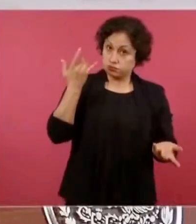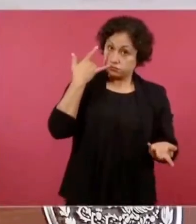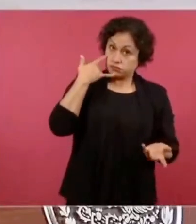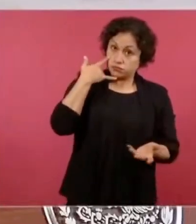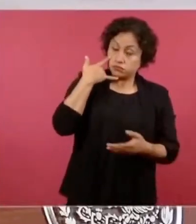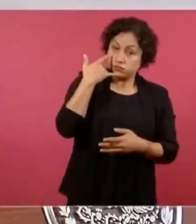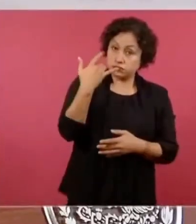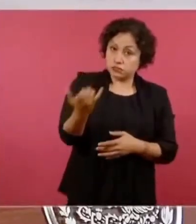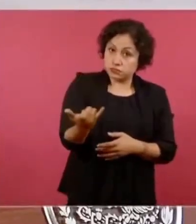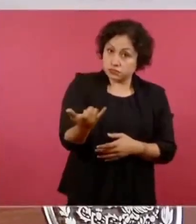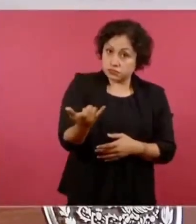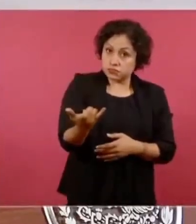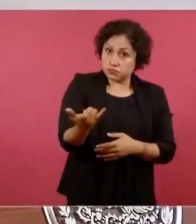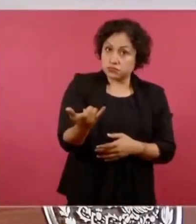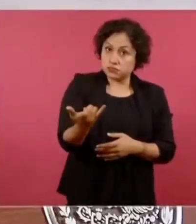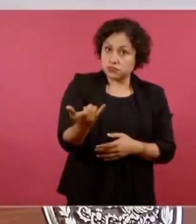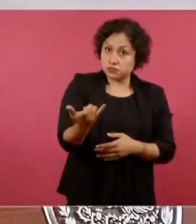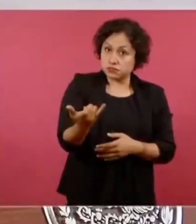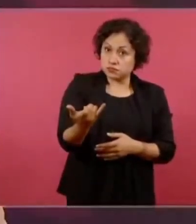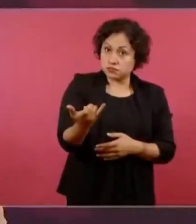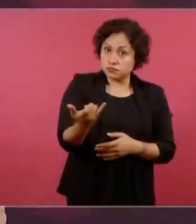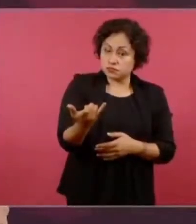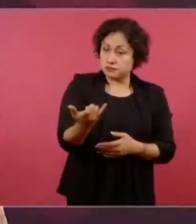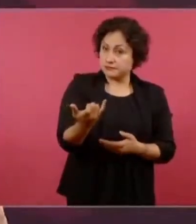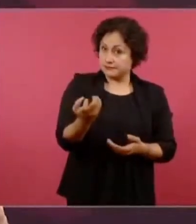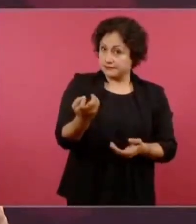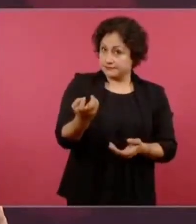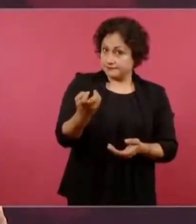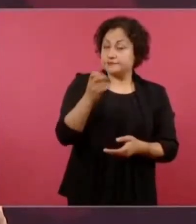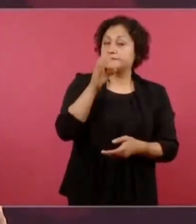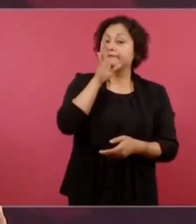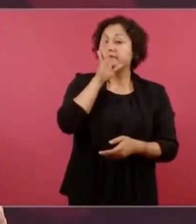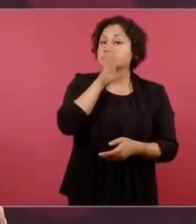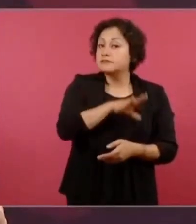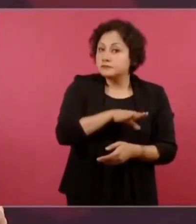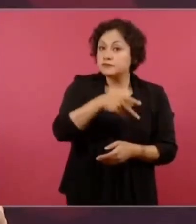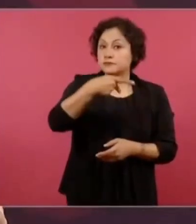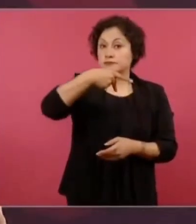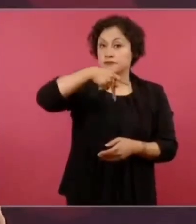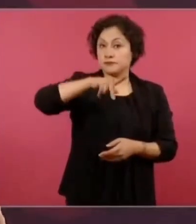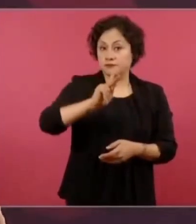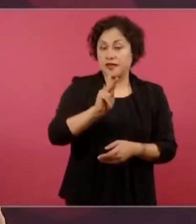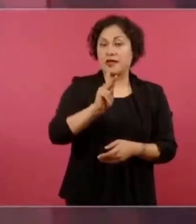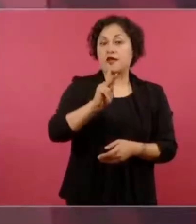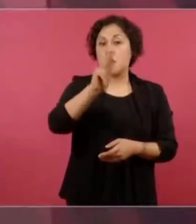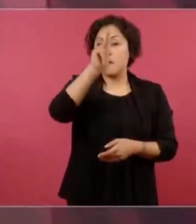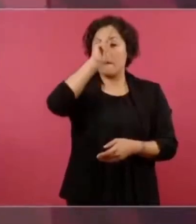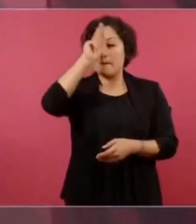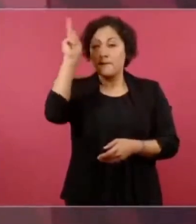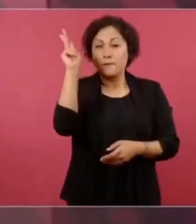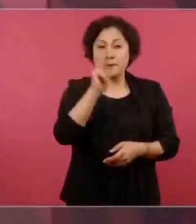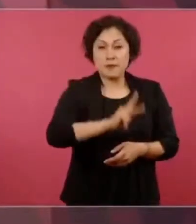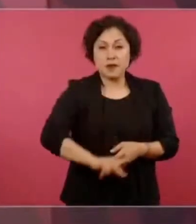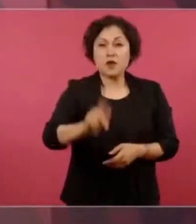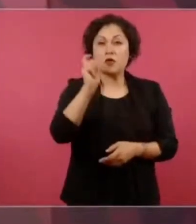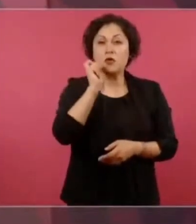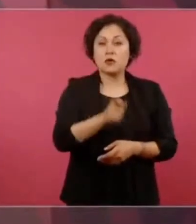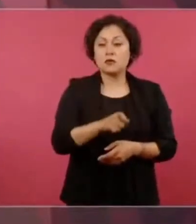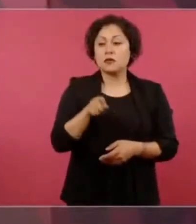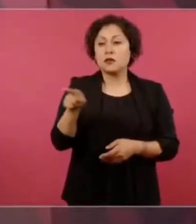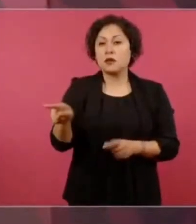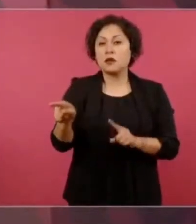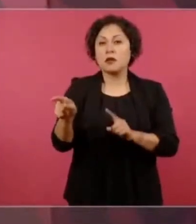Y el peor de los males, como decía el maestro Silva Gerso, es que no perdían ni siquiera su